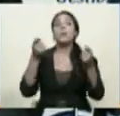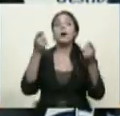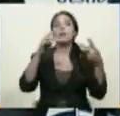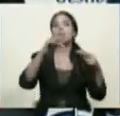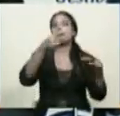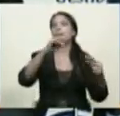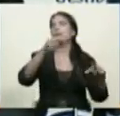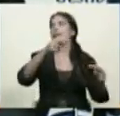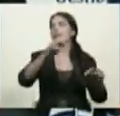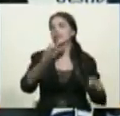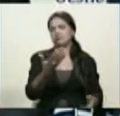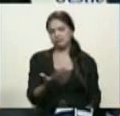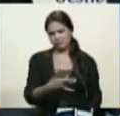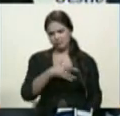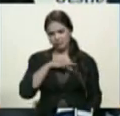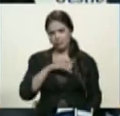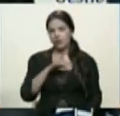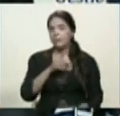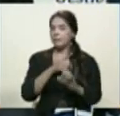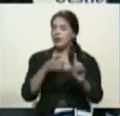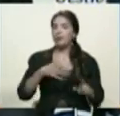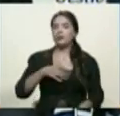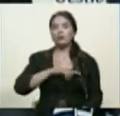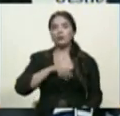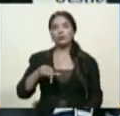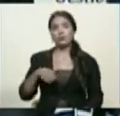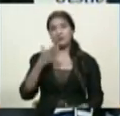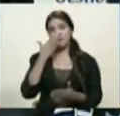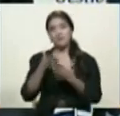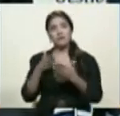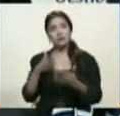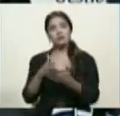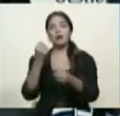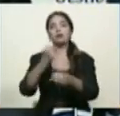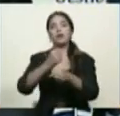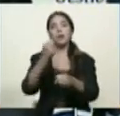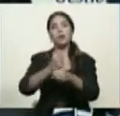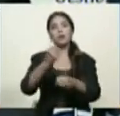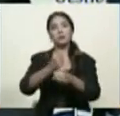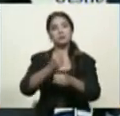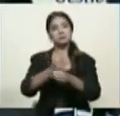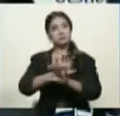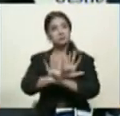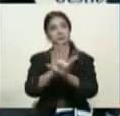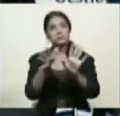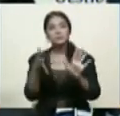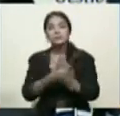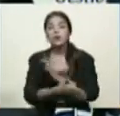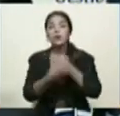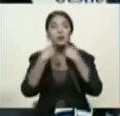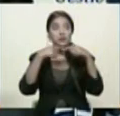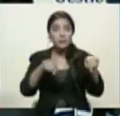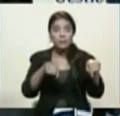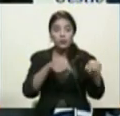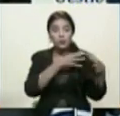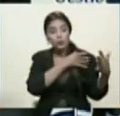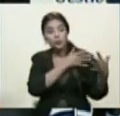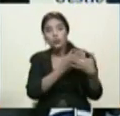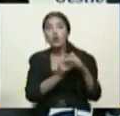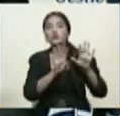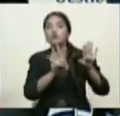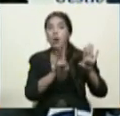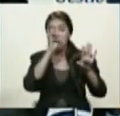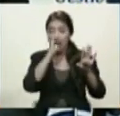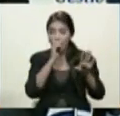pero nosotros vamos frente a ello a trabajar lo que se perdió en nueve años y medio lo